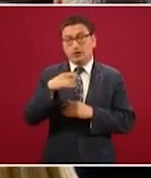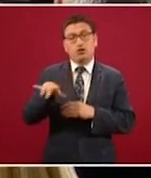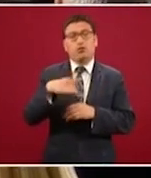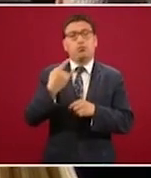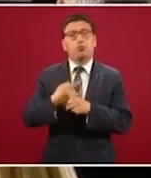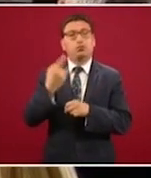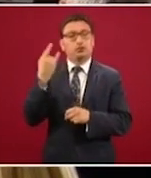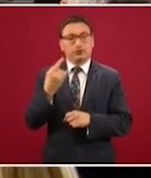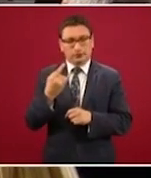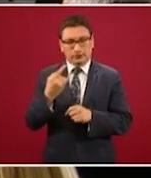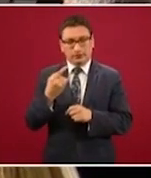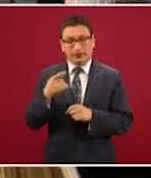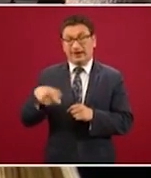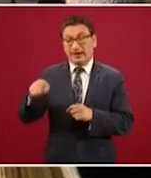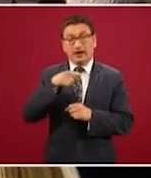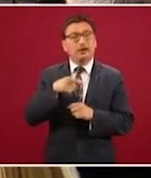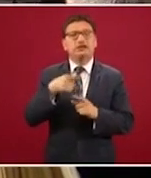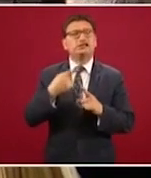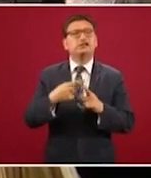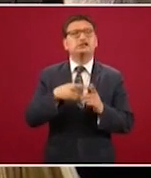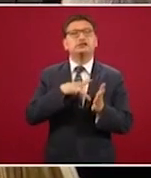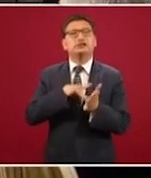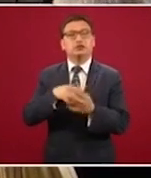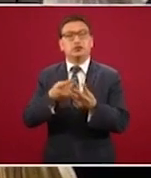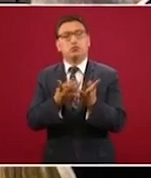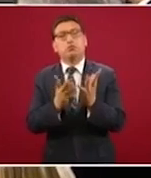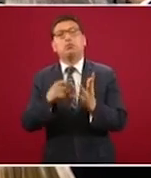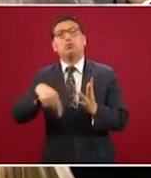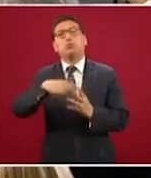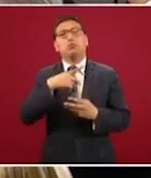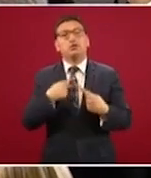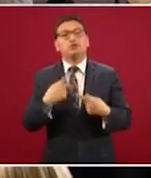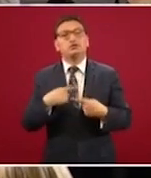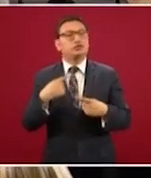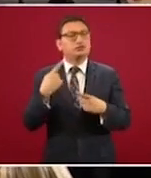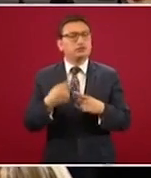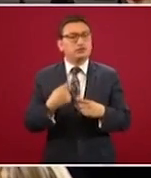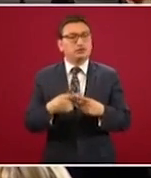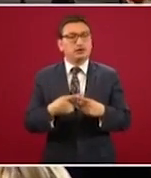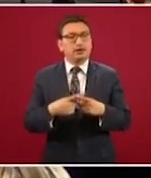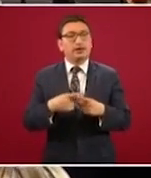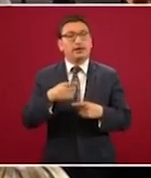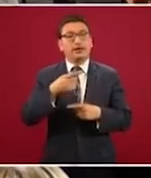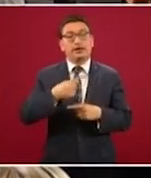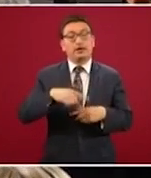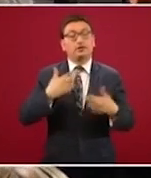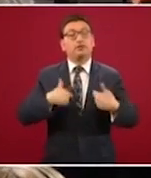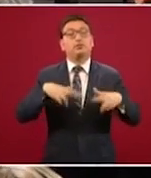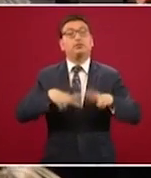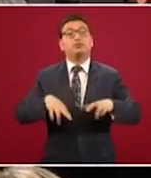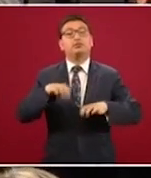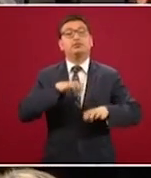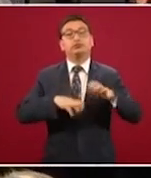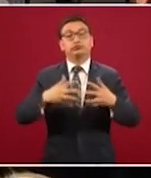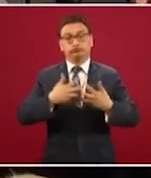Quienes habían ayudado en el fraude, que eran en ese entonces representantes del sector empresarial,